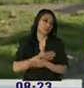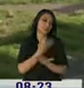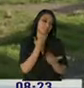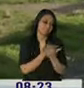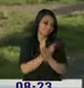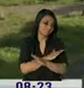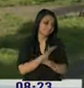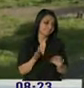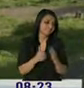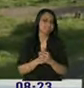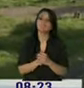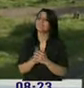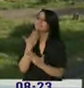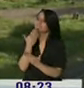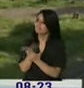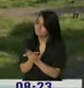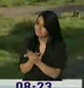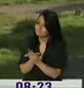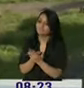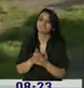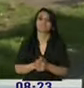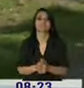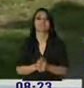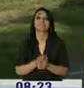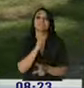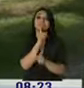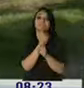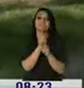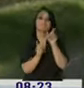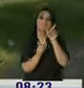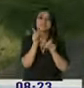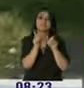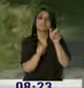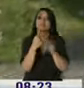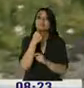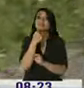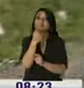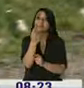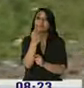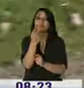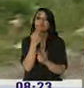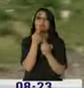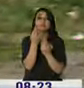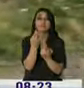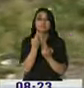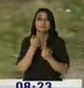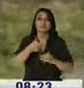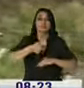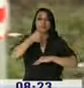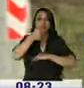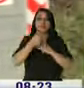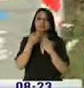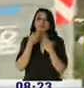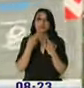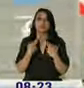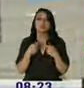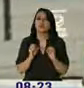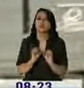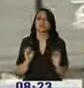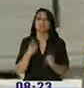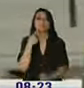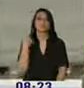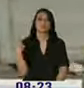señorita. Muchísimas gracias a ustedes. Bueno, los moradores han mencionado inclusive que la respuesta de las autoridades es que aún no cuentan con el